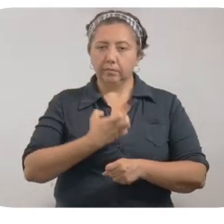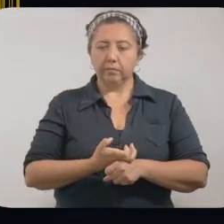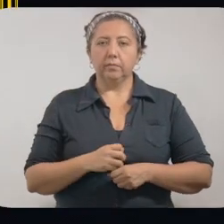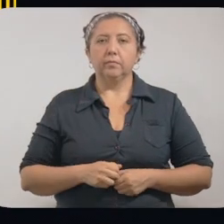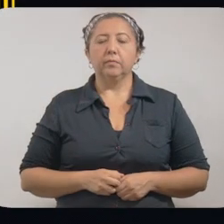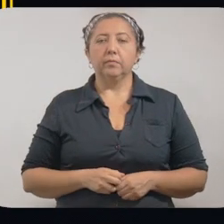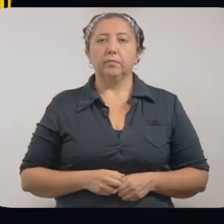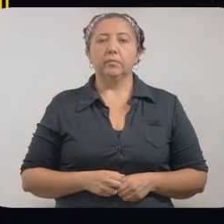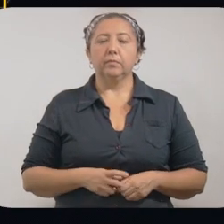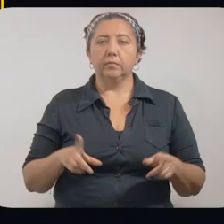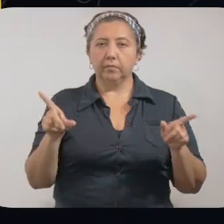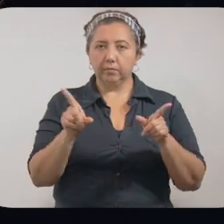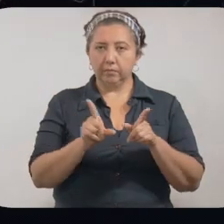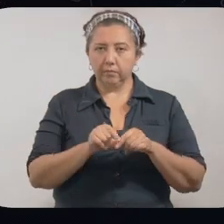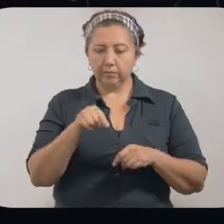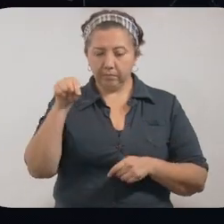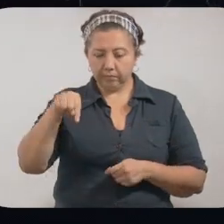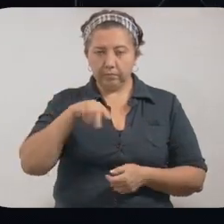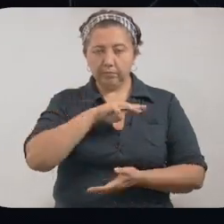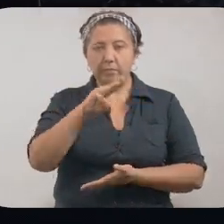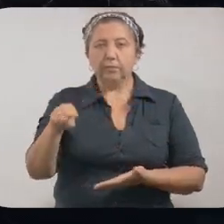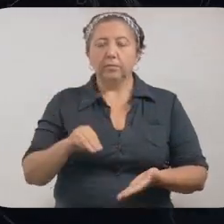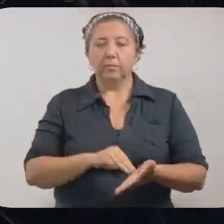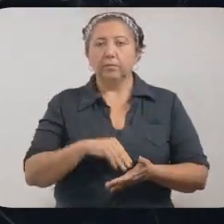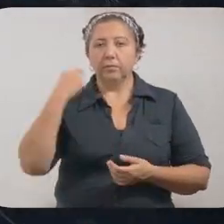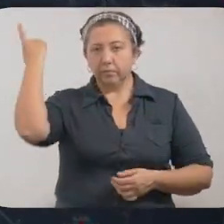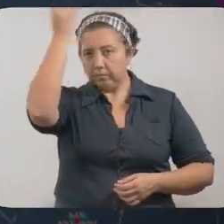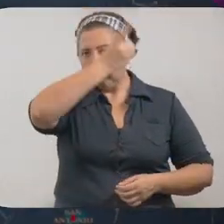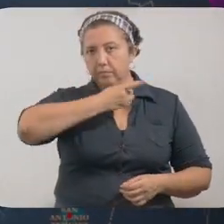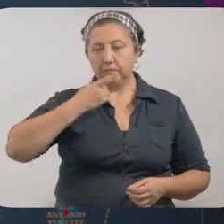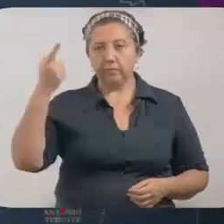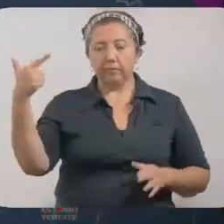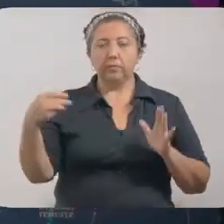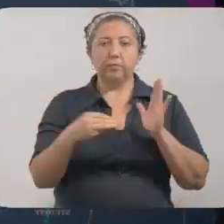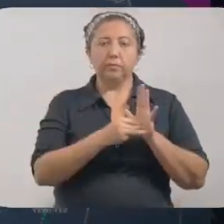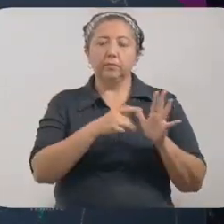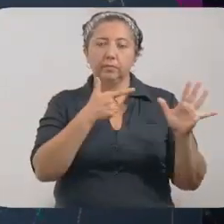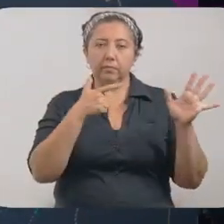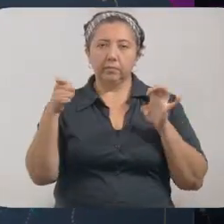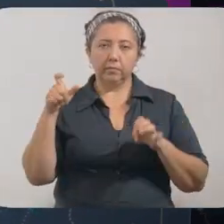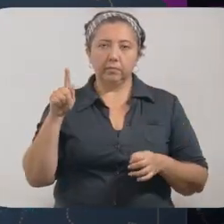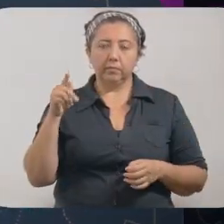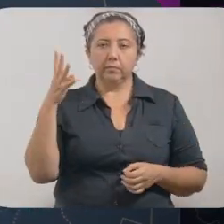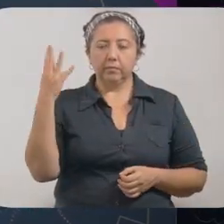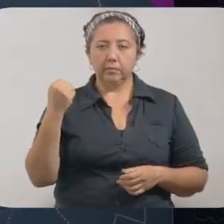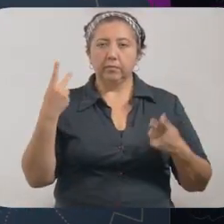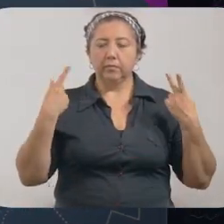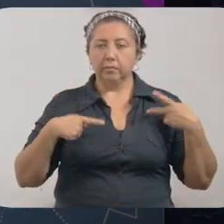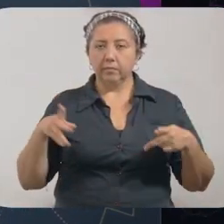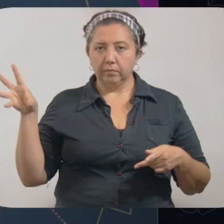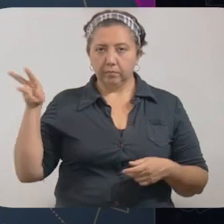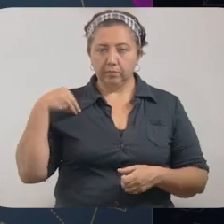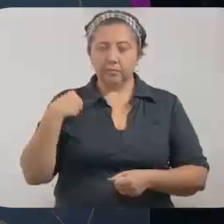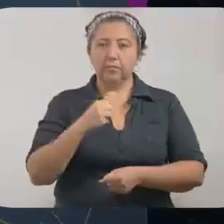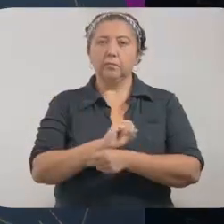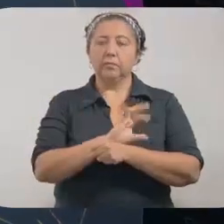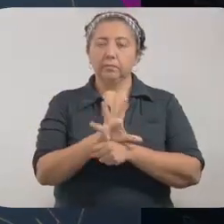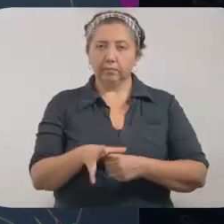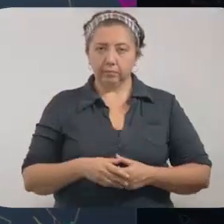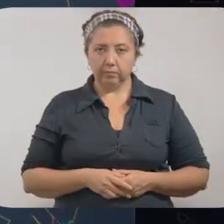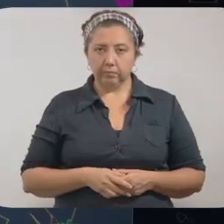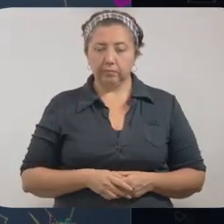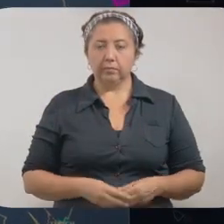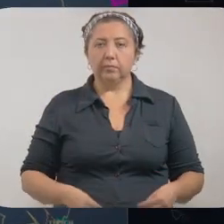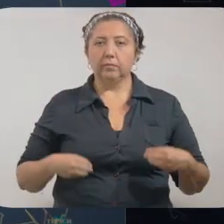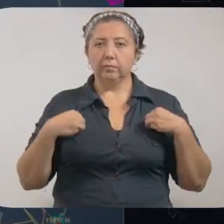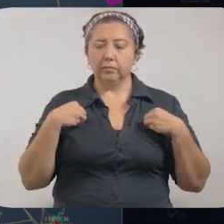estado. Específicamente, en Mérida se han diagnosticado 7.779 personas contagiadas de coronavirus